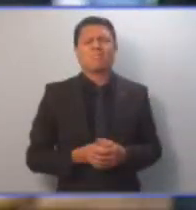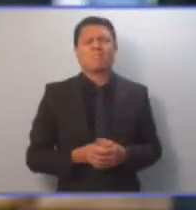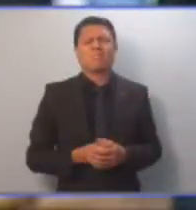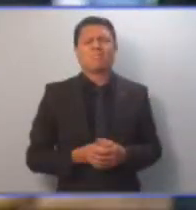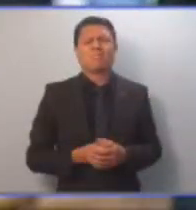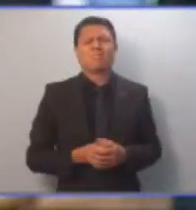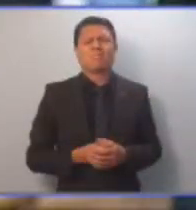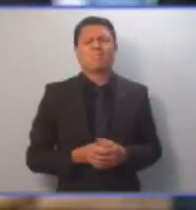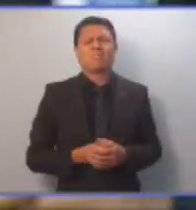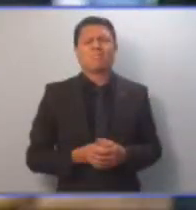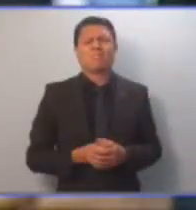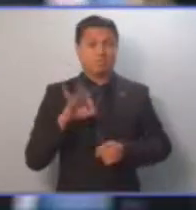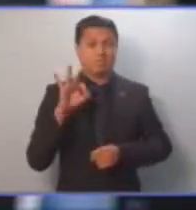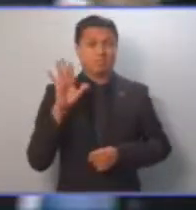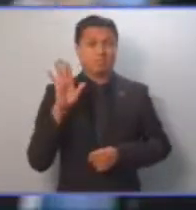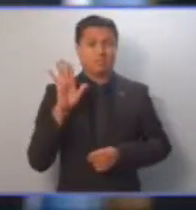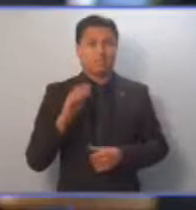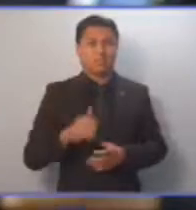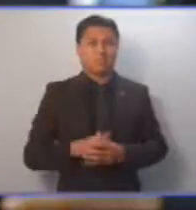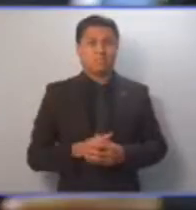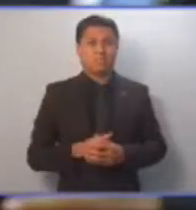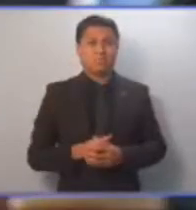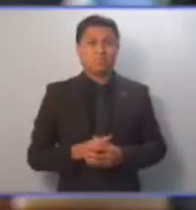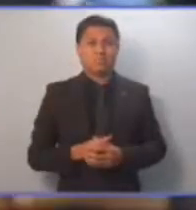votos para este